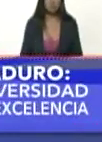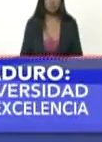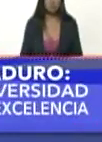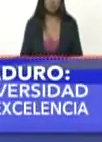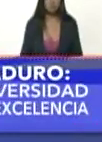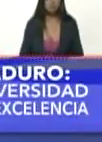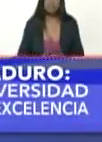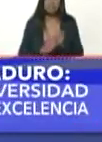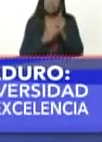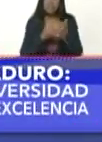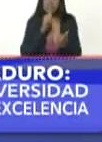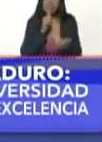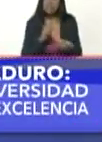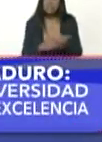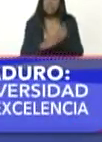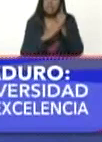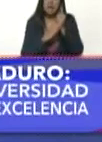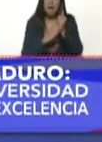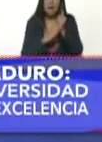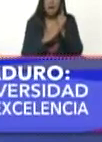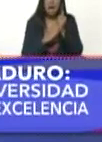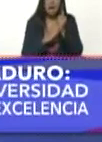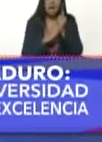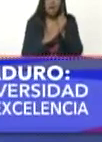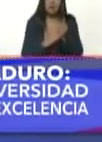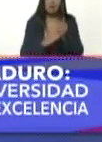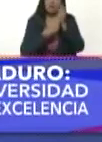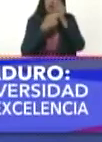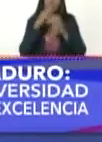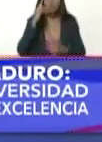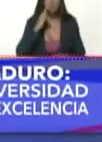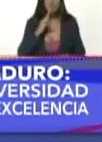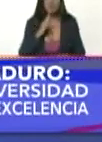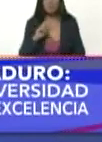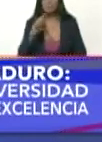Lo guía, en primer lugar, la doctrina bolivariana,